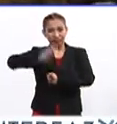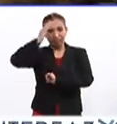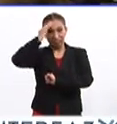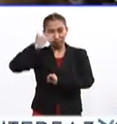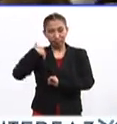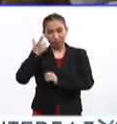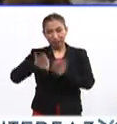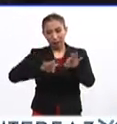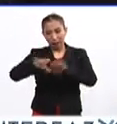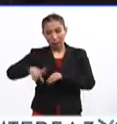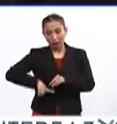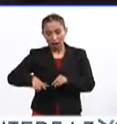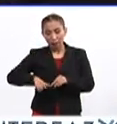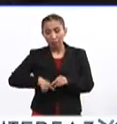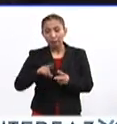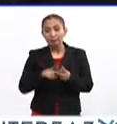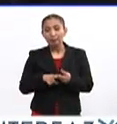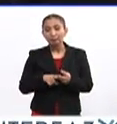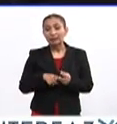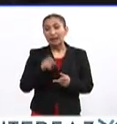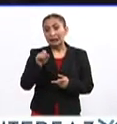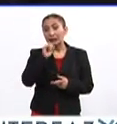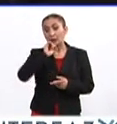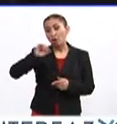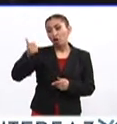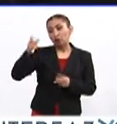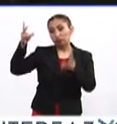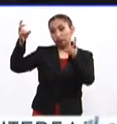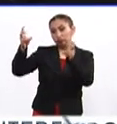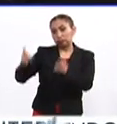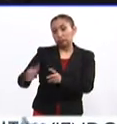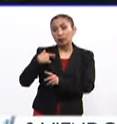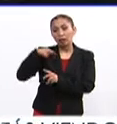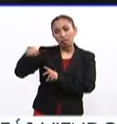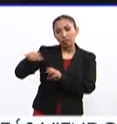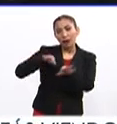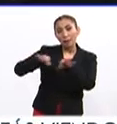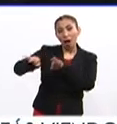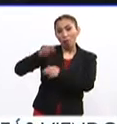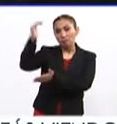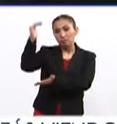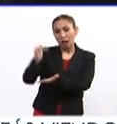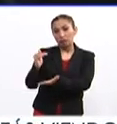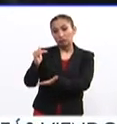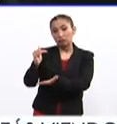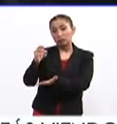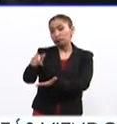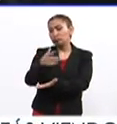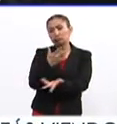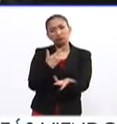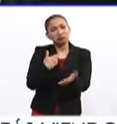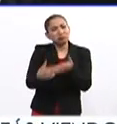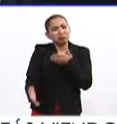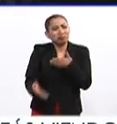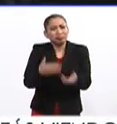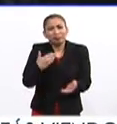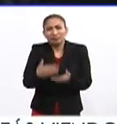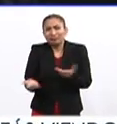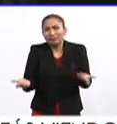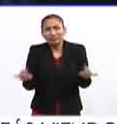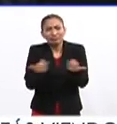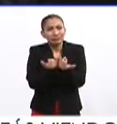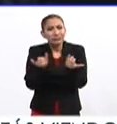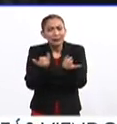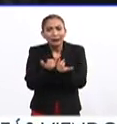públicos y en otros gastos de operación. De todas maneras,